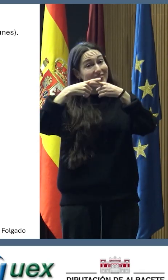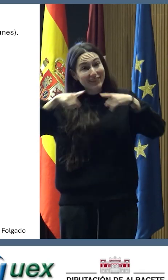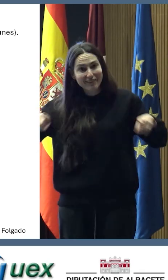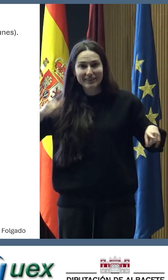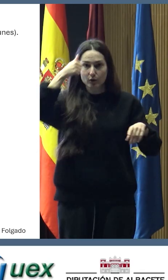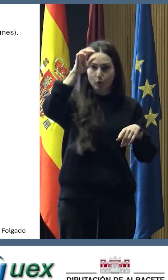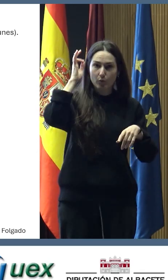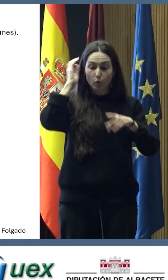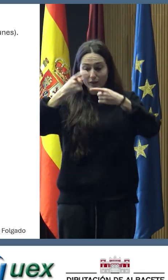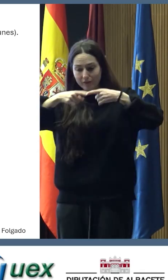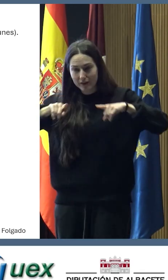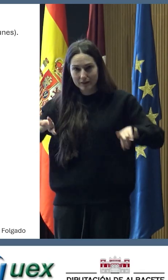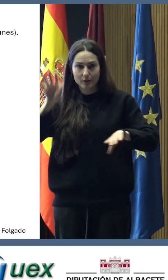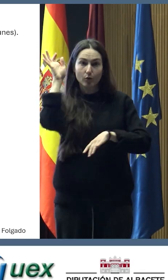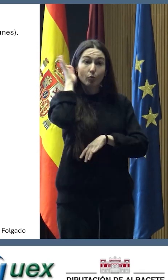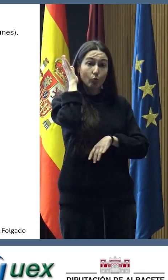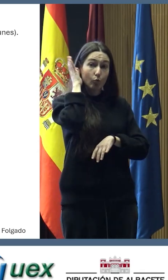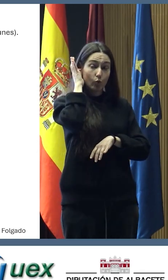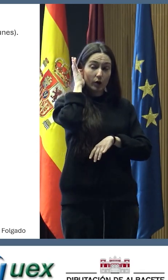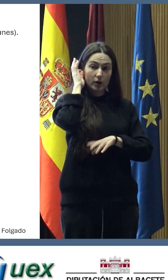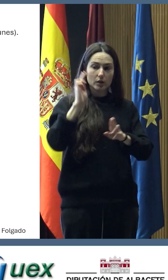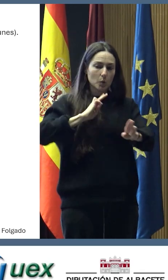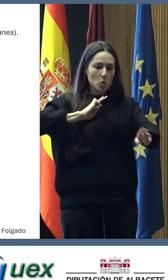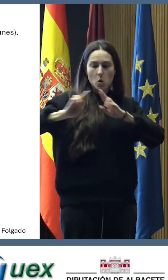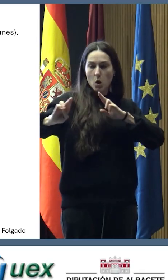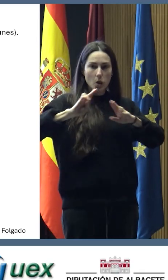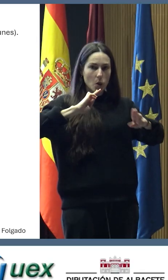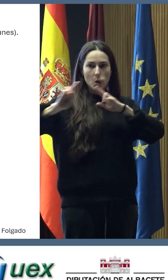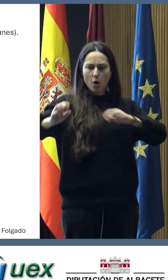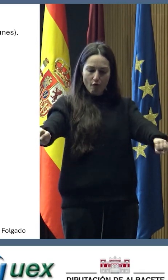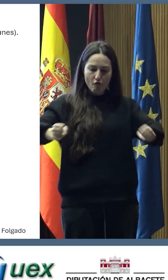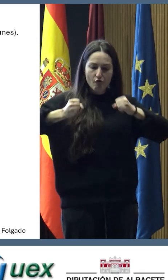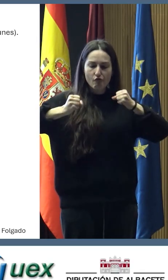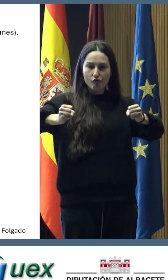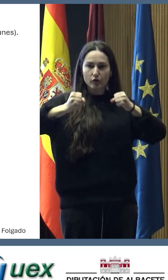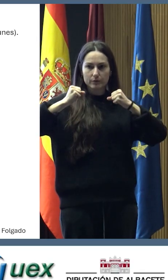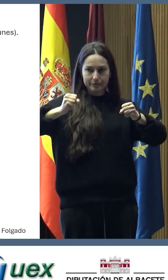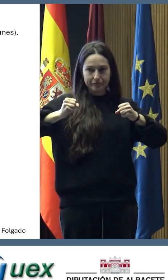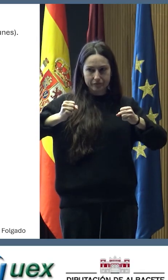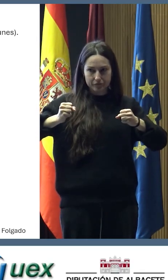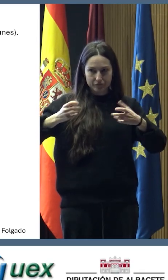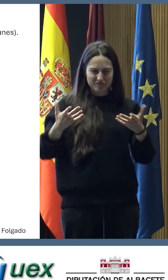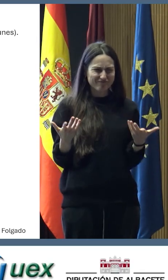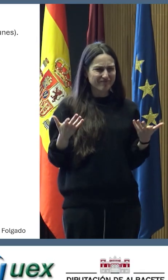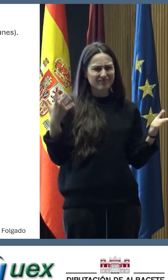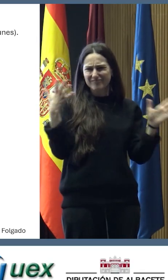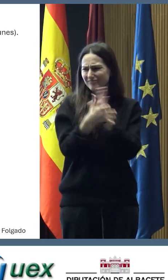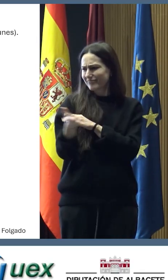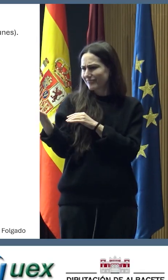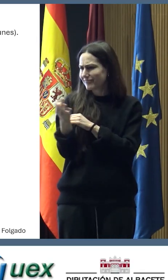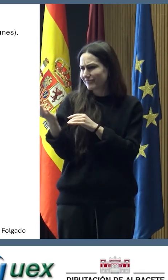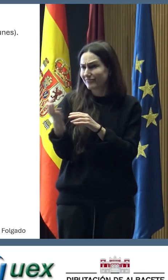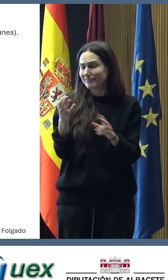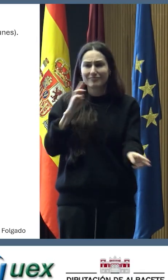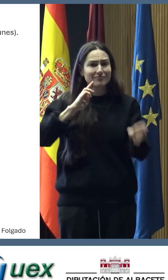¿no? Las mujeres tienen respuestas inmunitarias más fuertes. ¿Eso qué quiere decir de más fuertes? Que